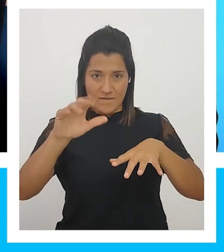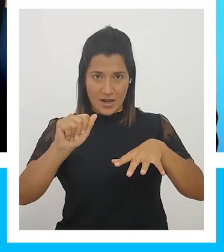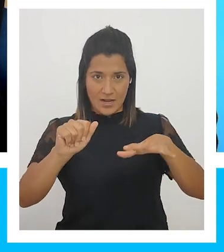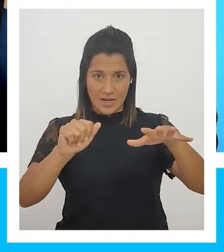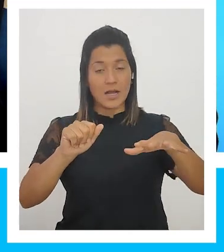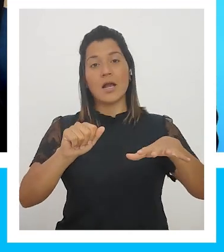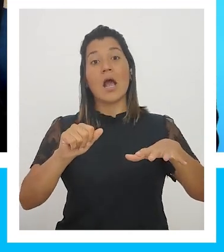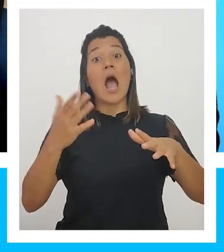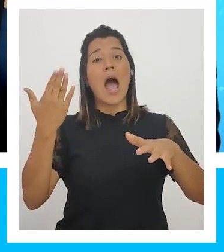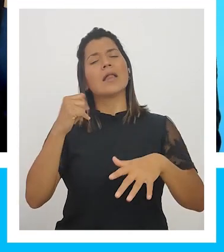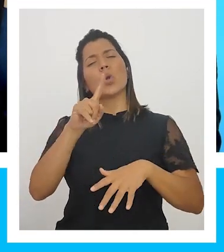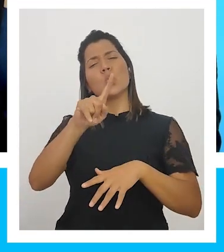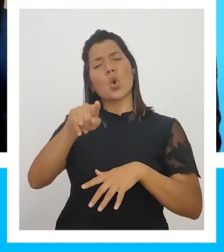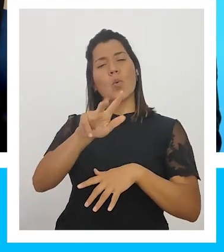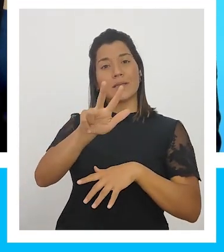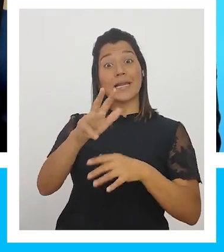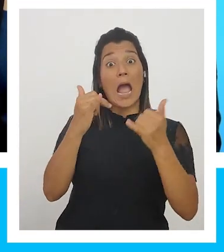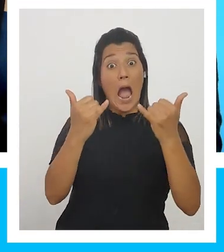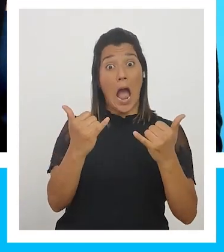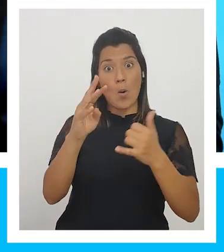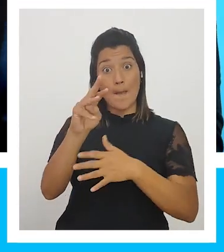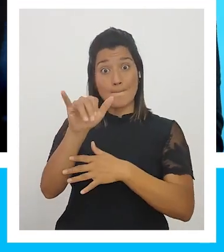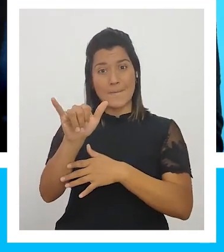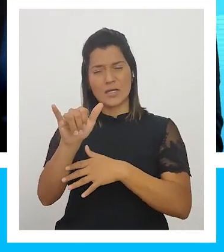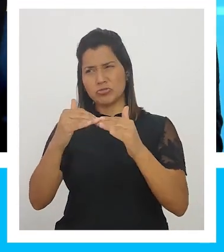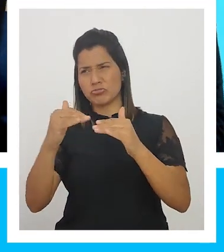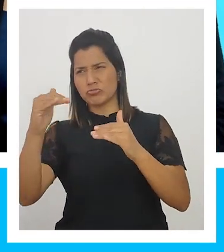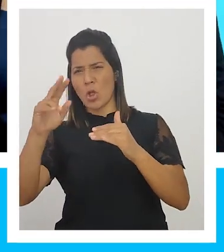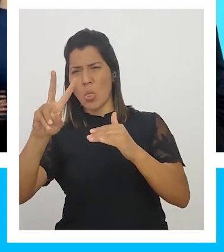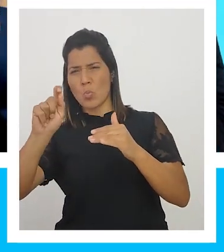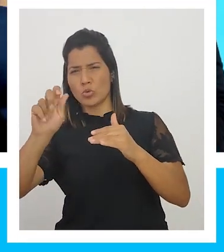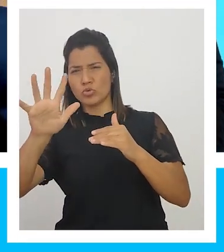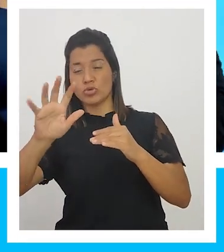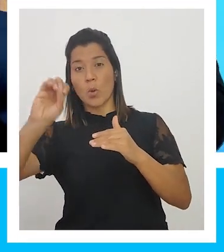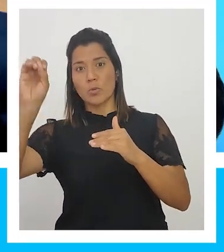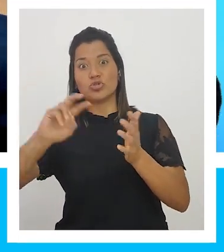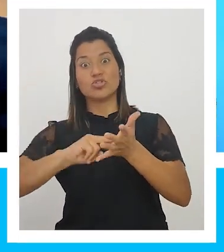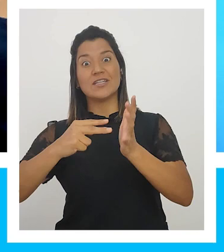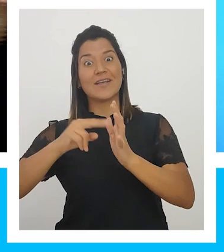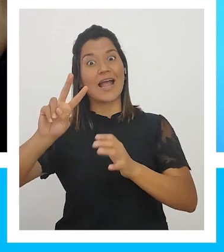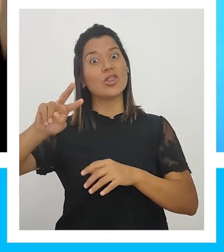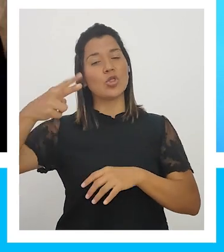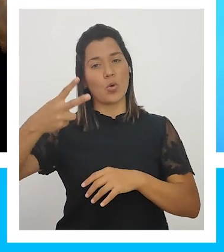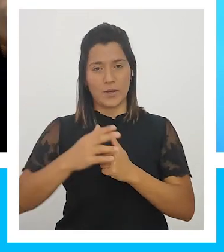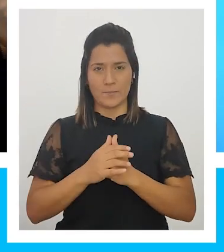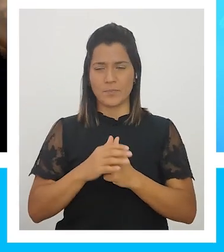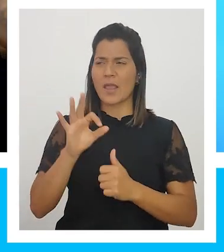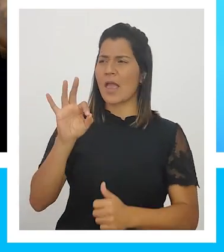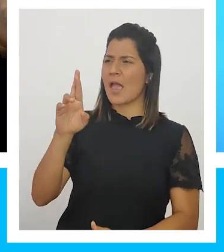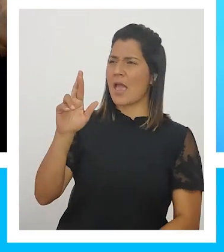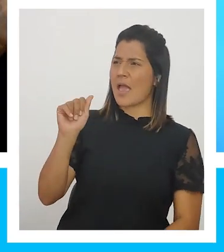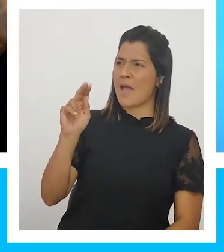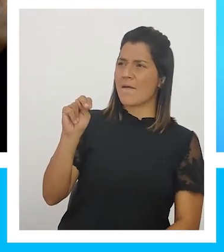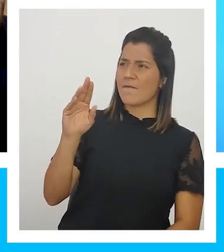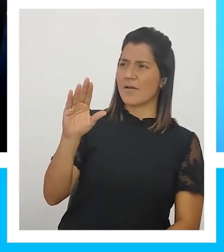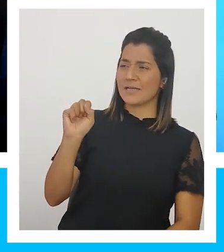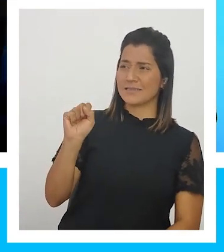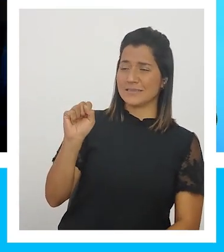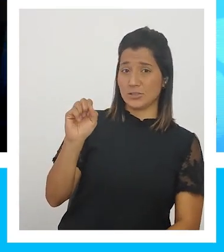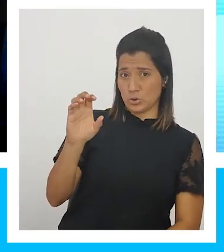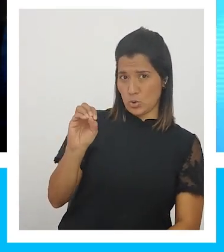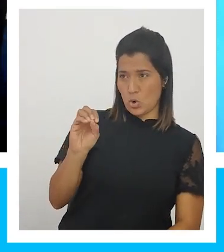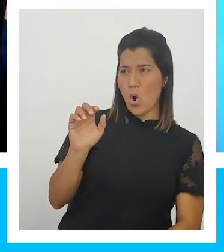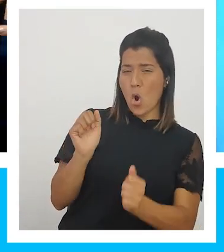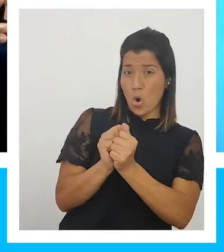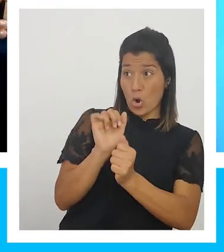mayo está creciendo como 2,5%, o sea, el doble. Don Francisco, justo con este tema del índice